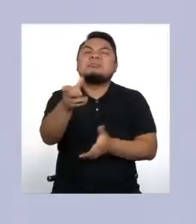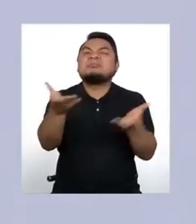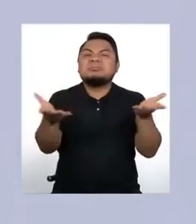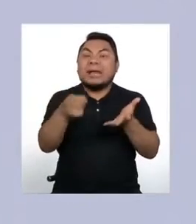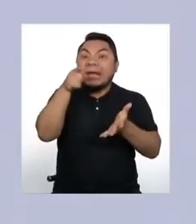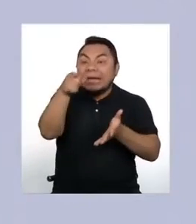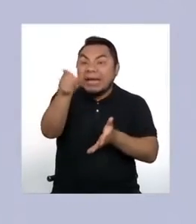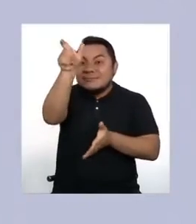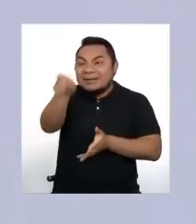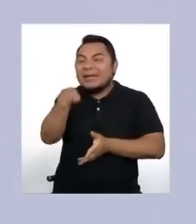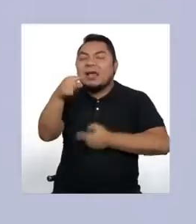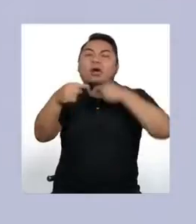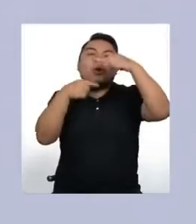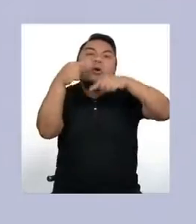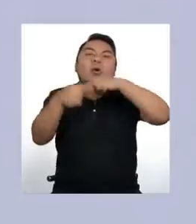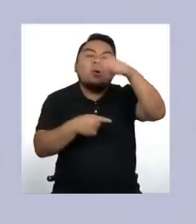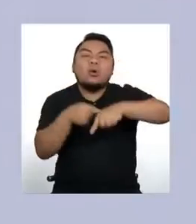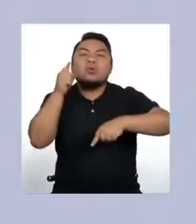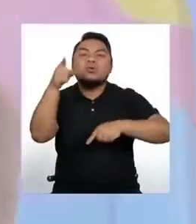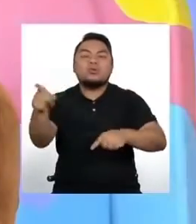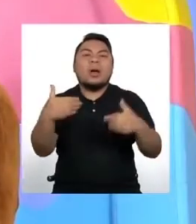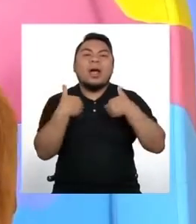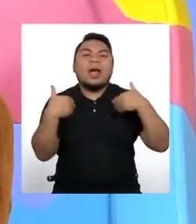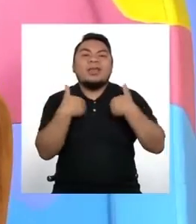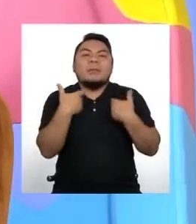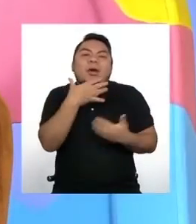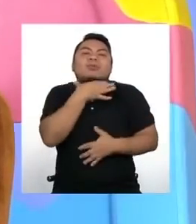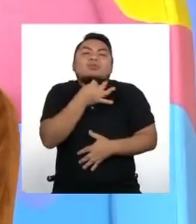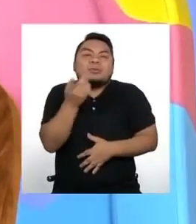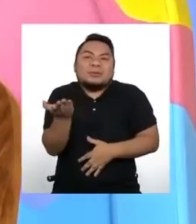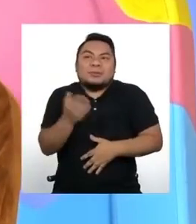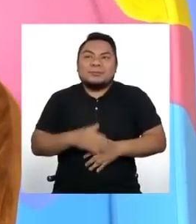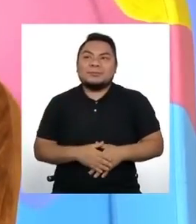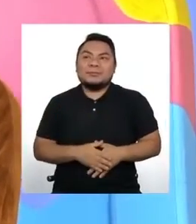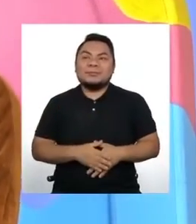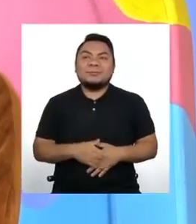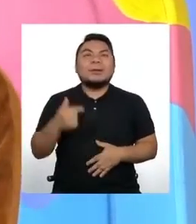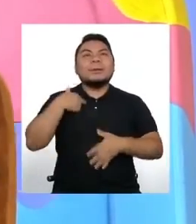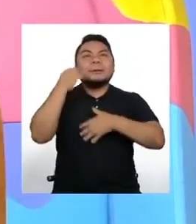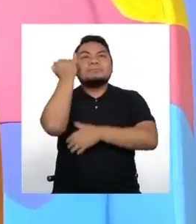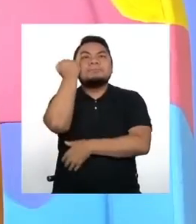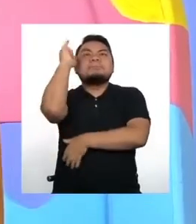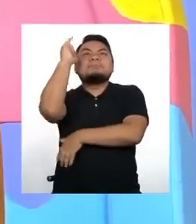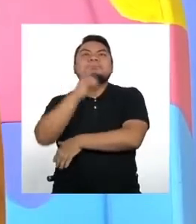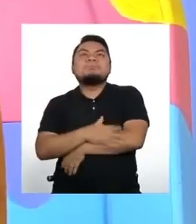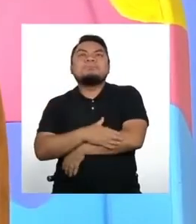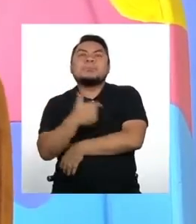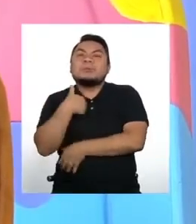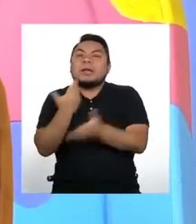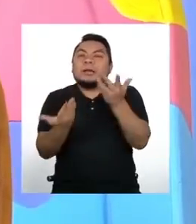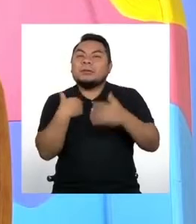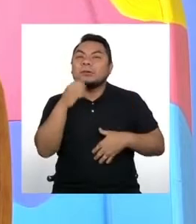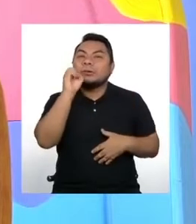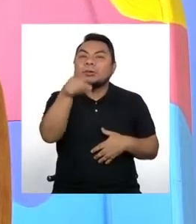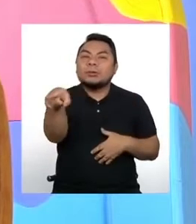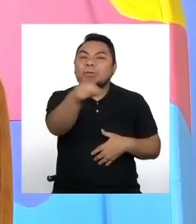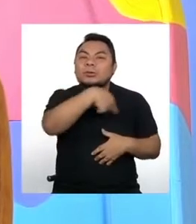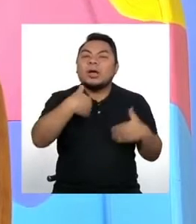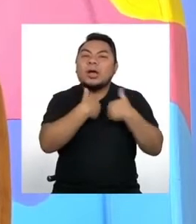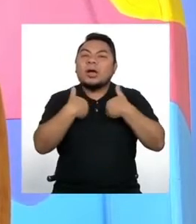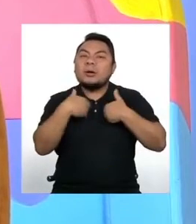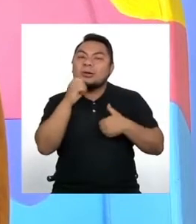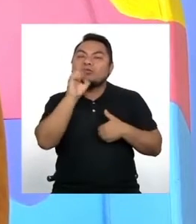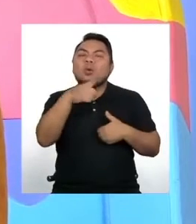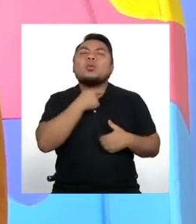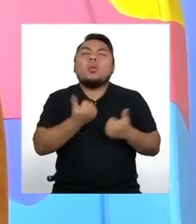Hazlo con suavidad. Pon tus manos sobre las suyas y presiona suavemente para que no suelte las pelotas o